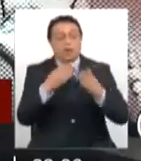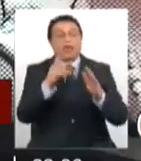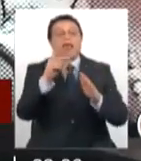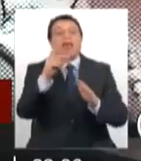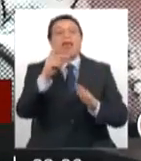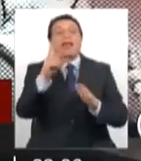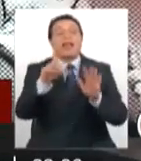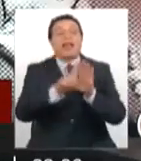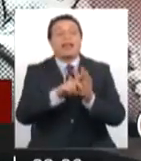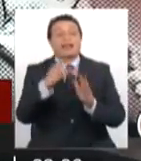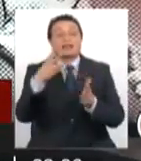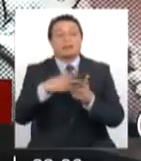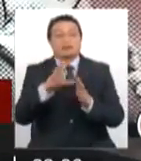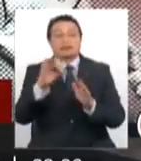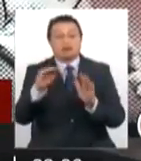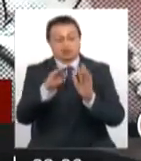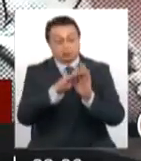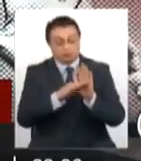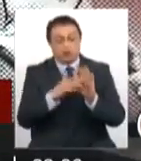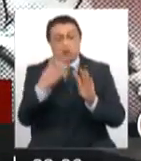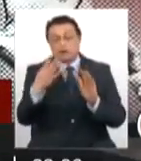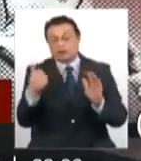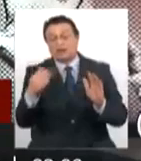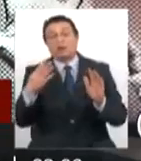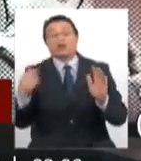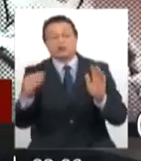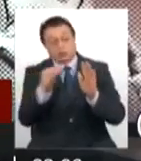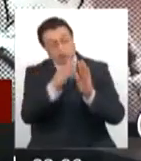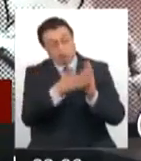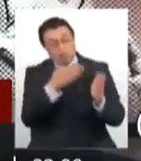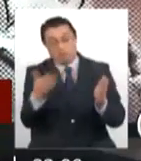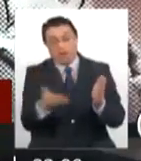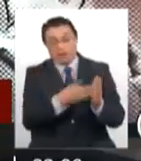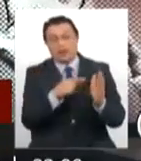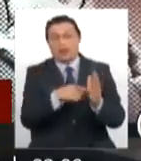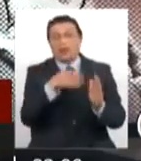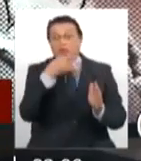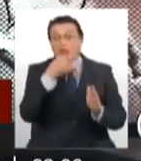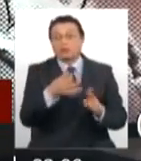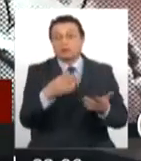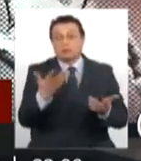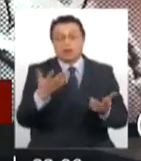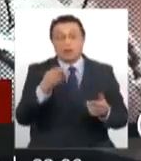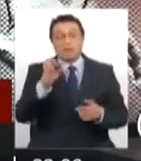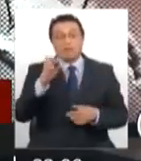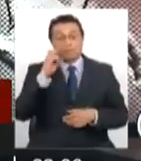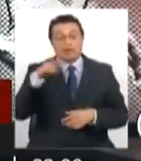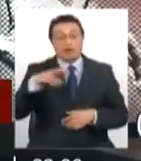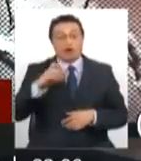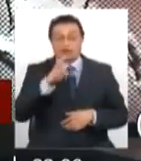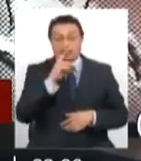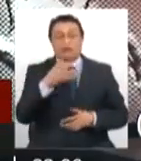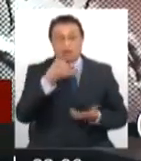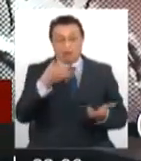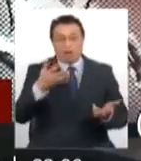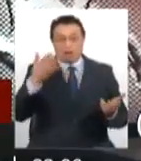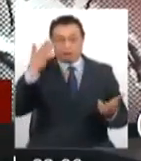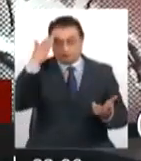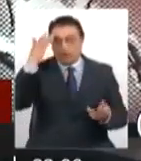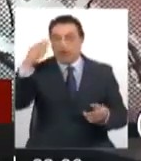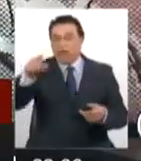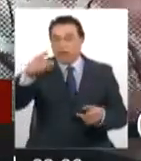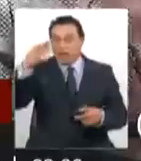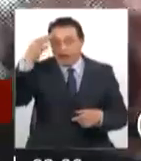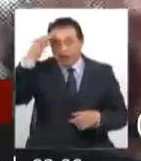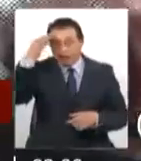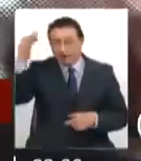ley 3500, páginas 46 y 47. Entre los defectos de Pinochet no estaba claro su ingenuidad. Él entendía que